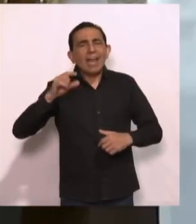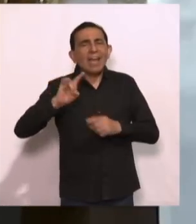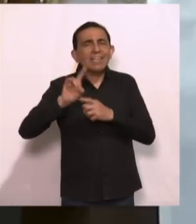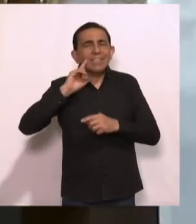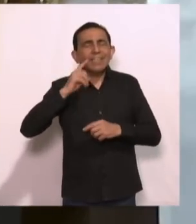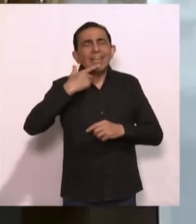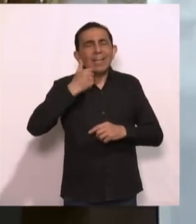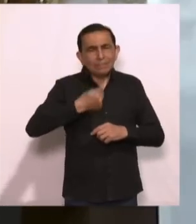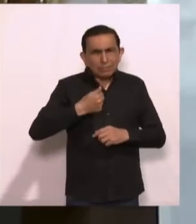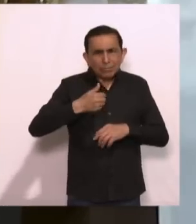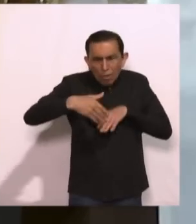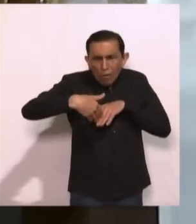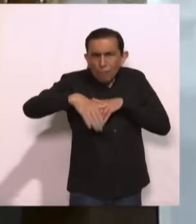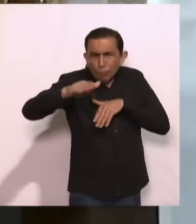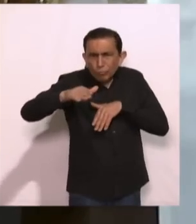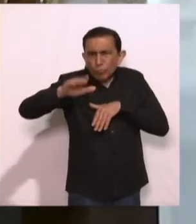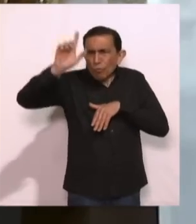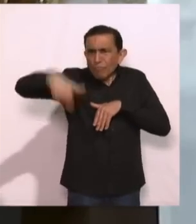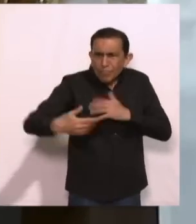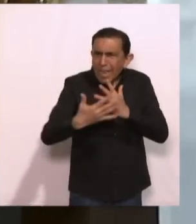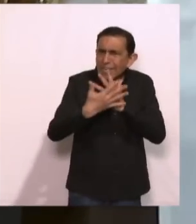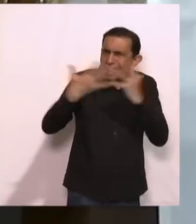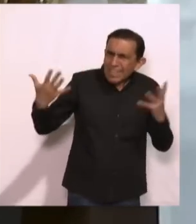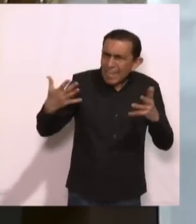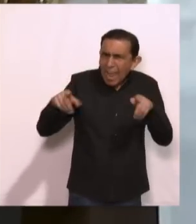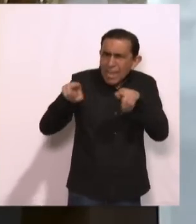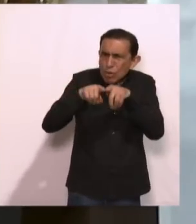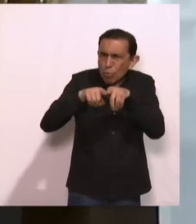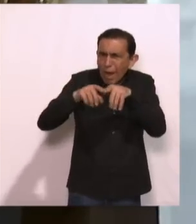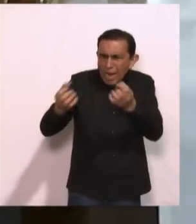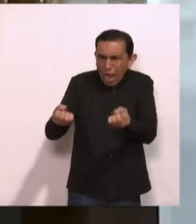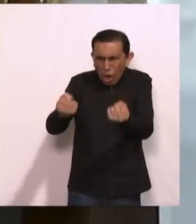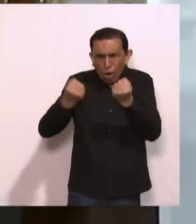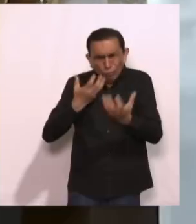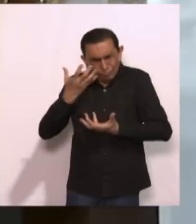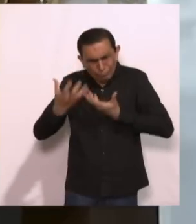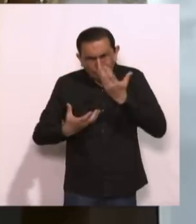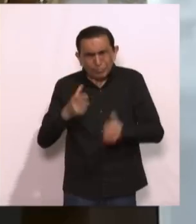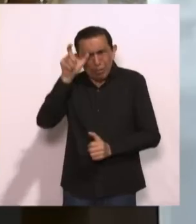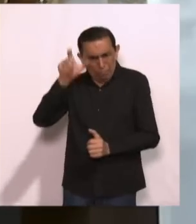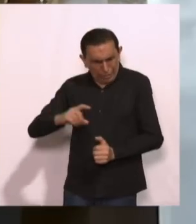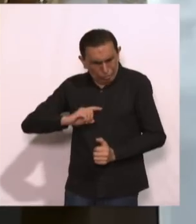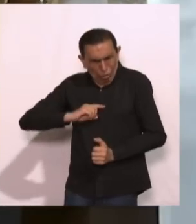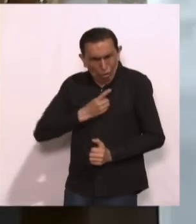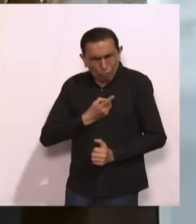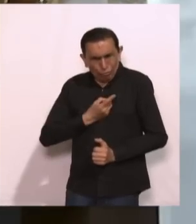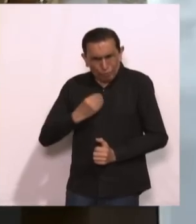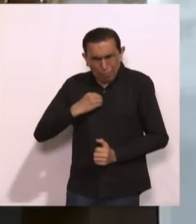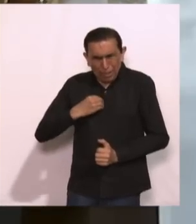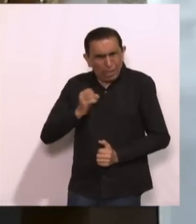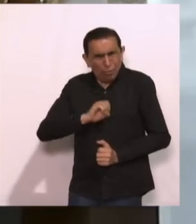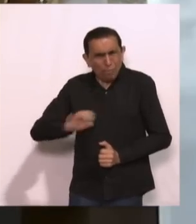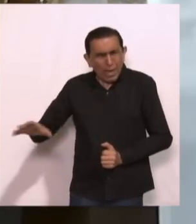Llega el día, abrasador como un horno. Todos los arrogantes y los que hacen el mal serán como